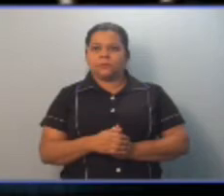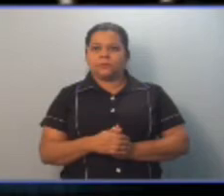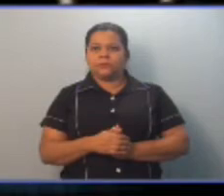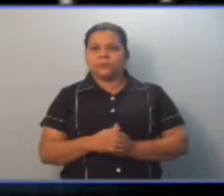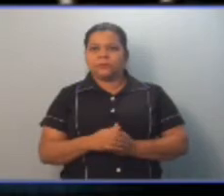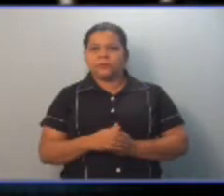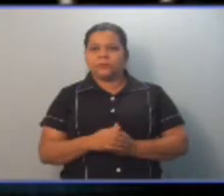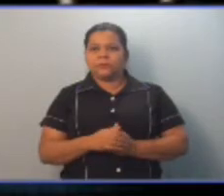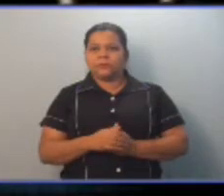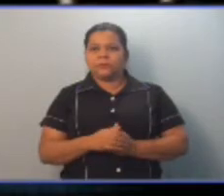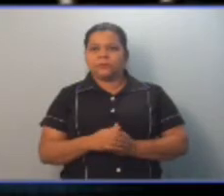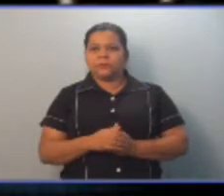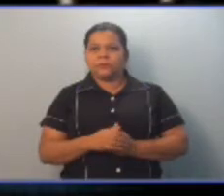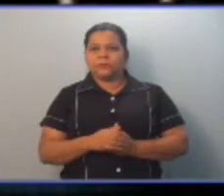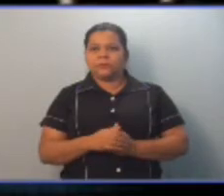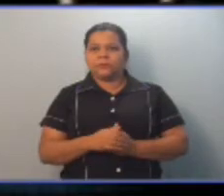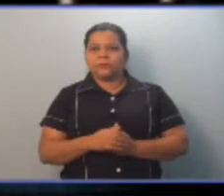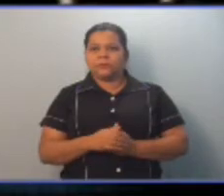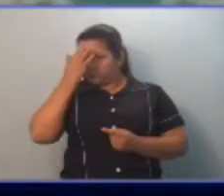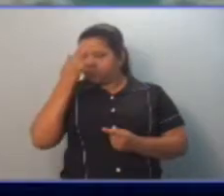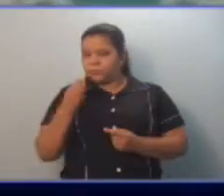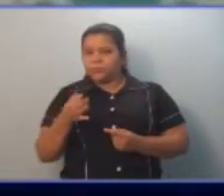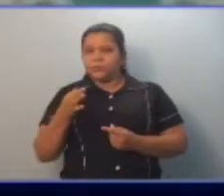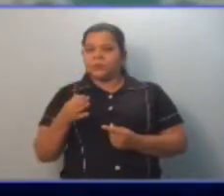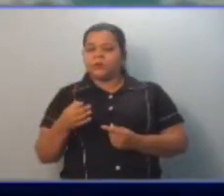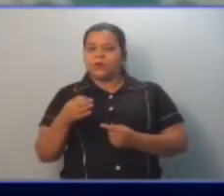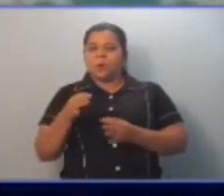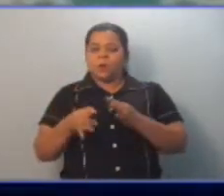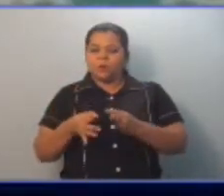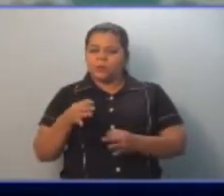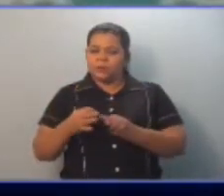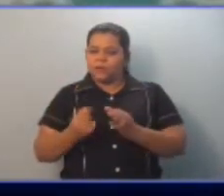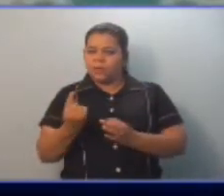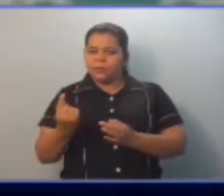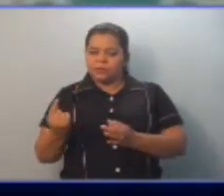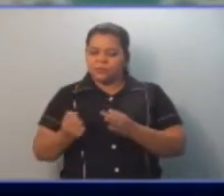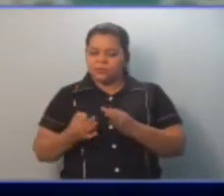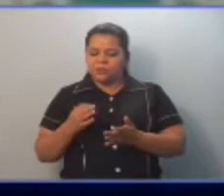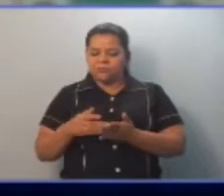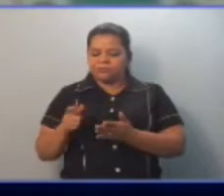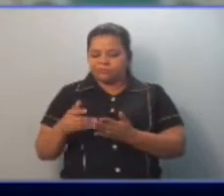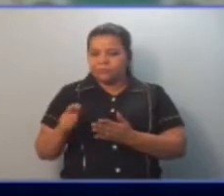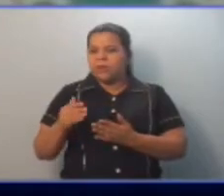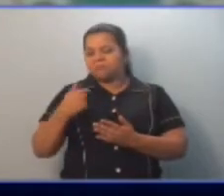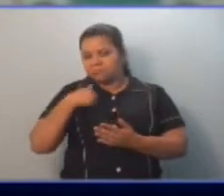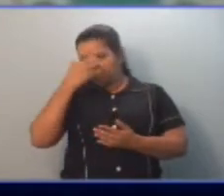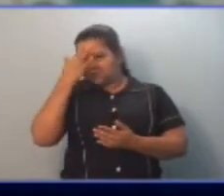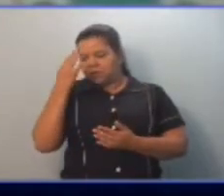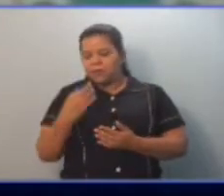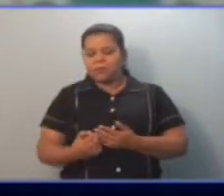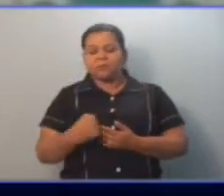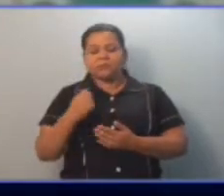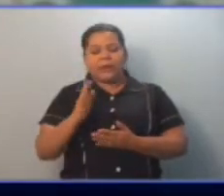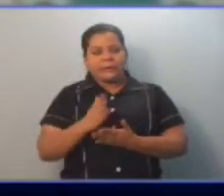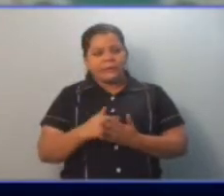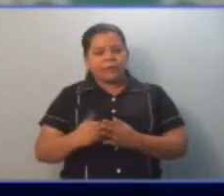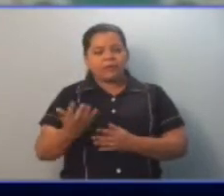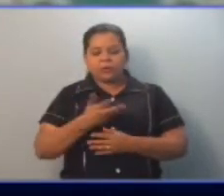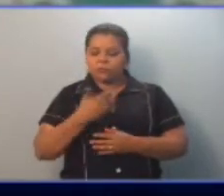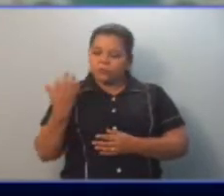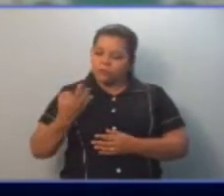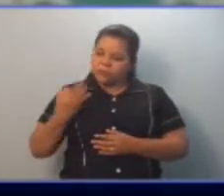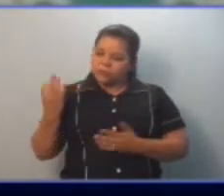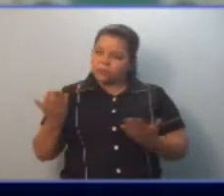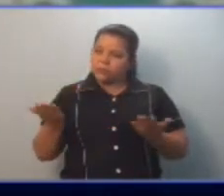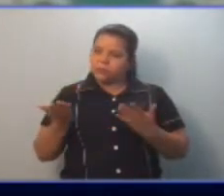Bueno, en primer lugar, creo que la depuración judicial sigue siendo una deuda del órgano judicial con la ciudadanía. Siento que